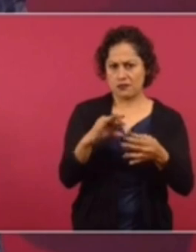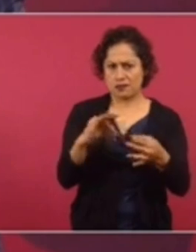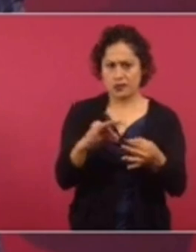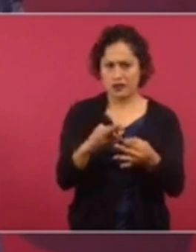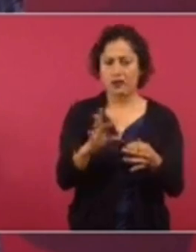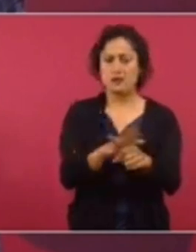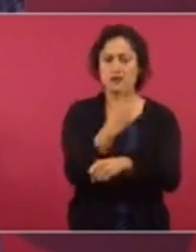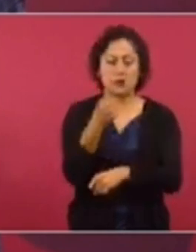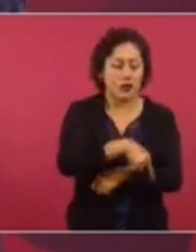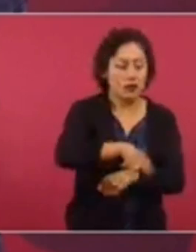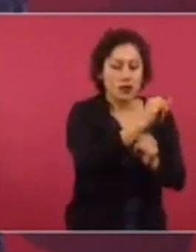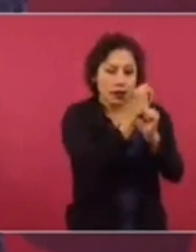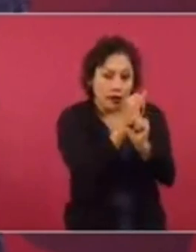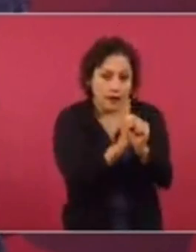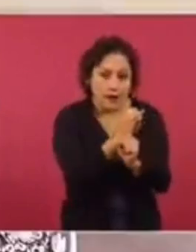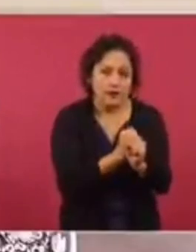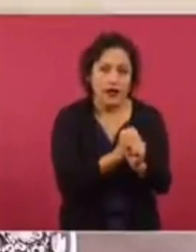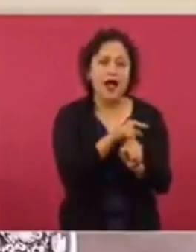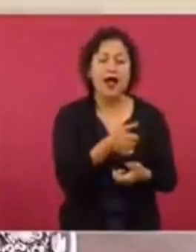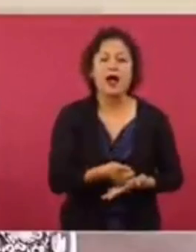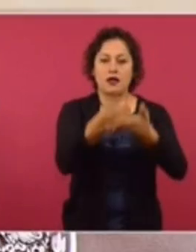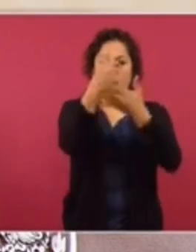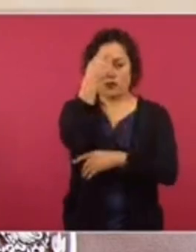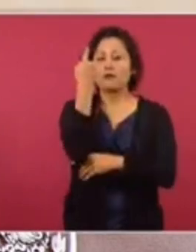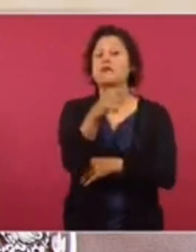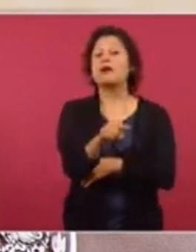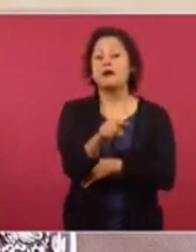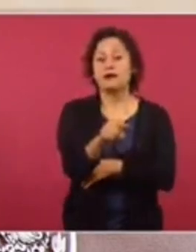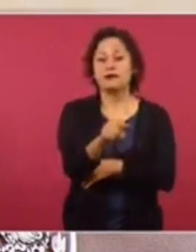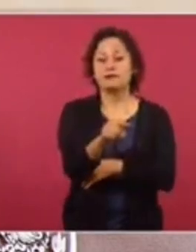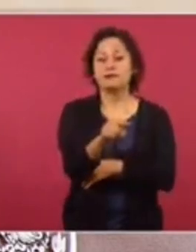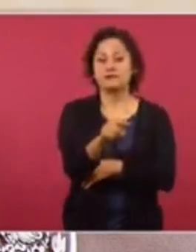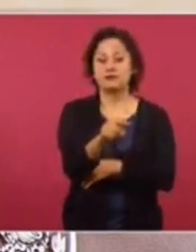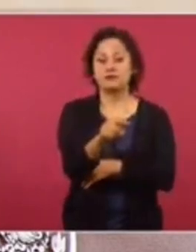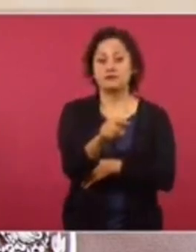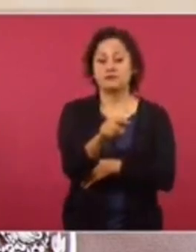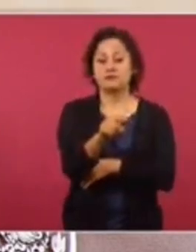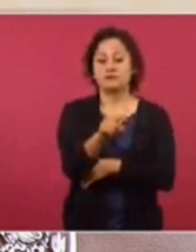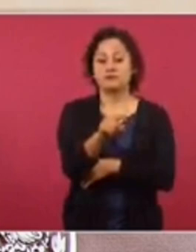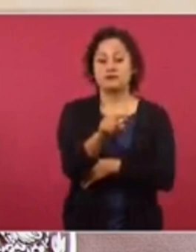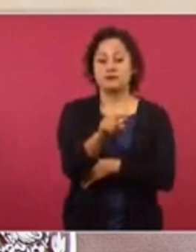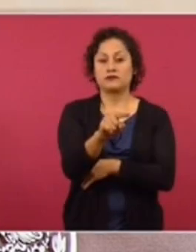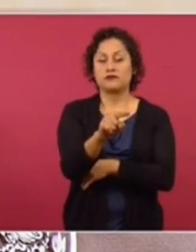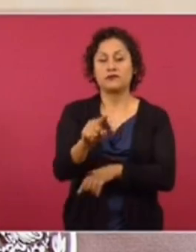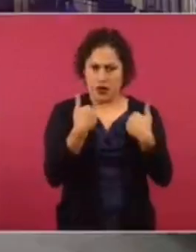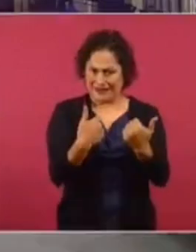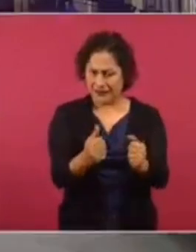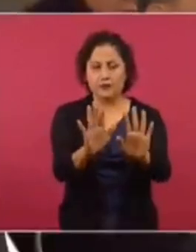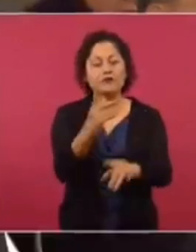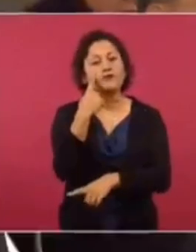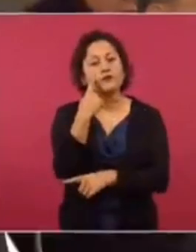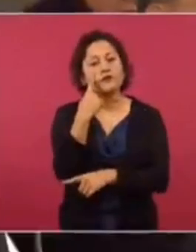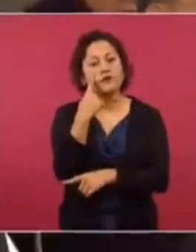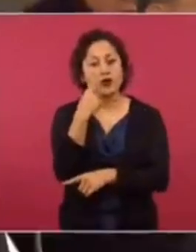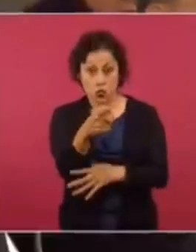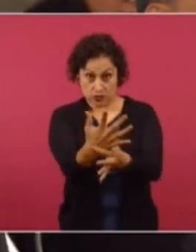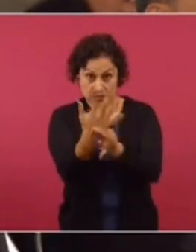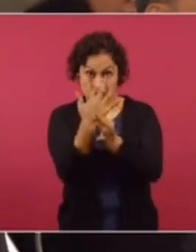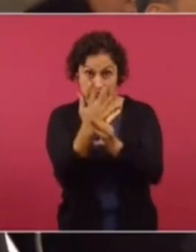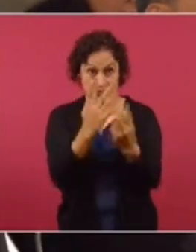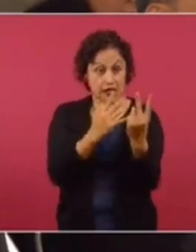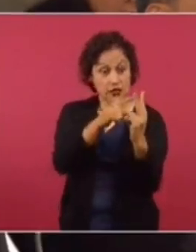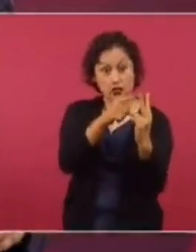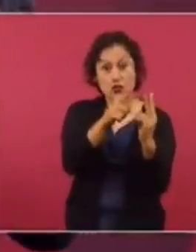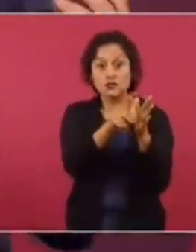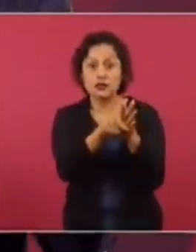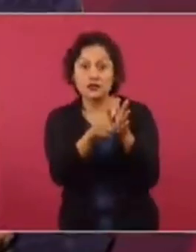el uso de la inteligencia, se evitó que el atentado contra el jefe de la policía. ¿Dando como presuntos criminales a